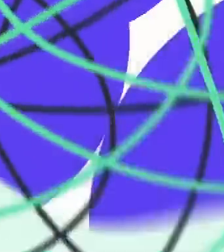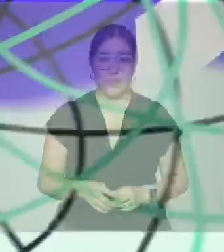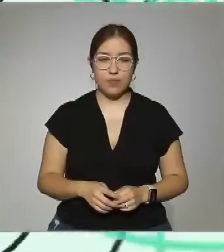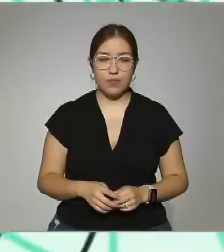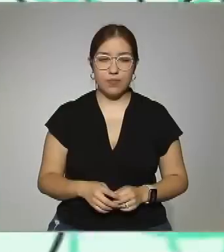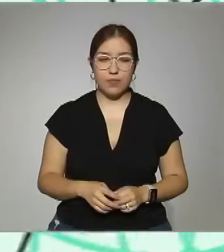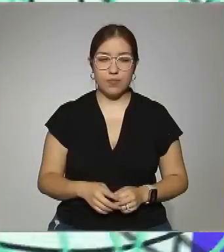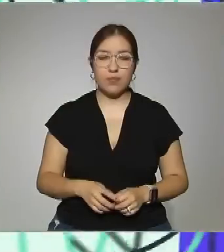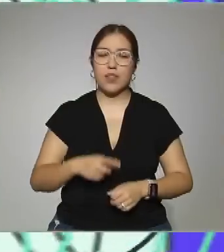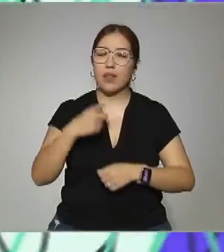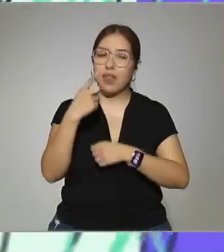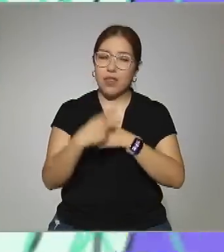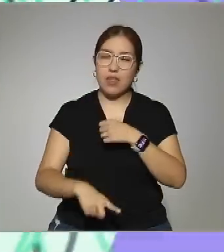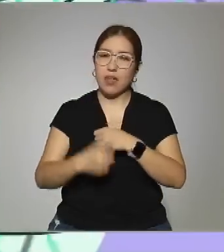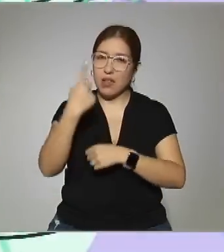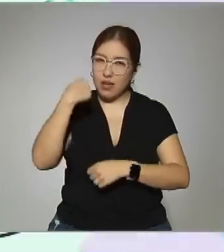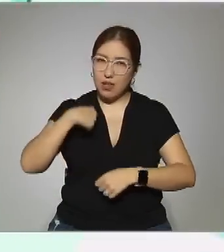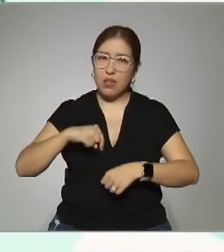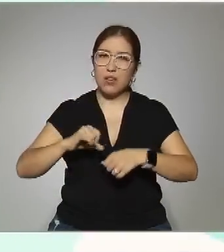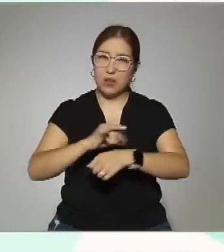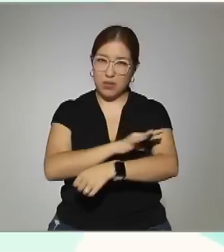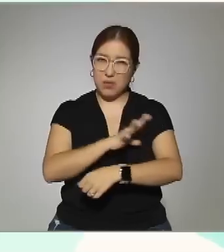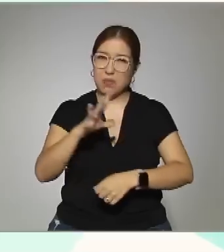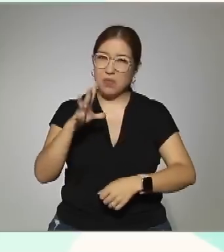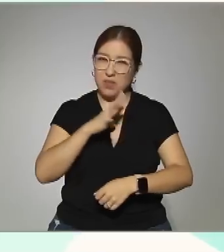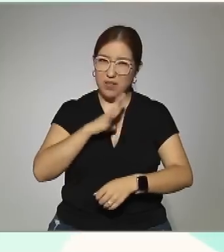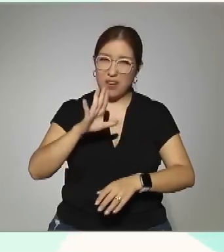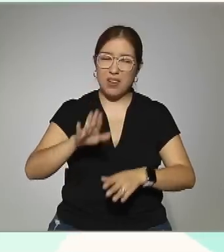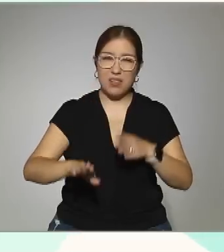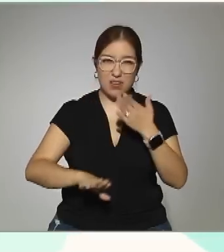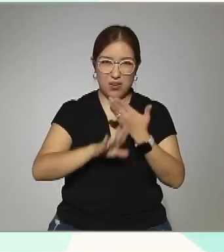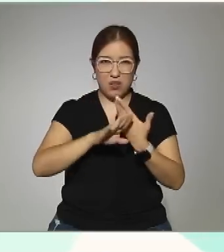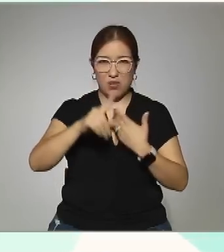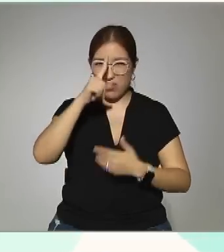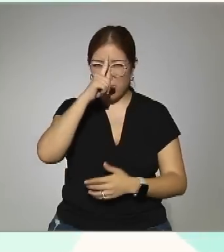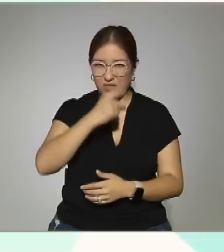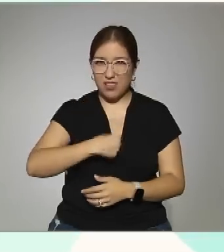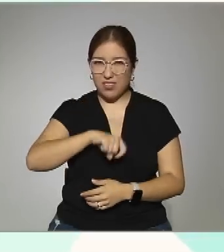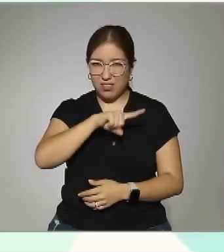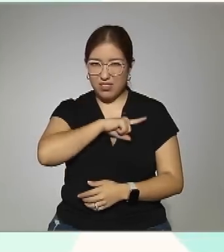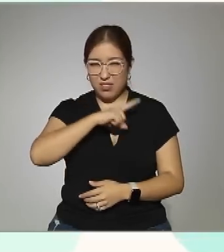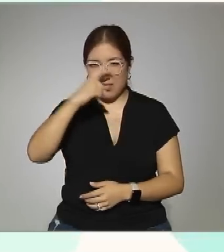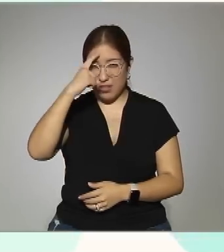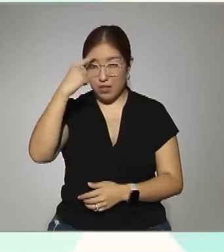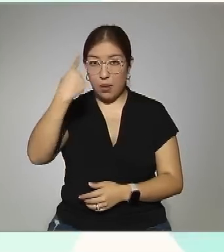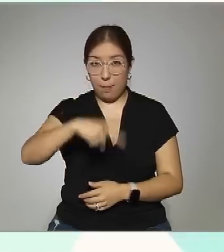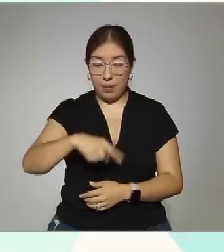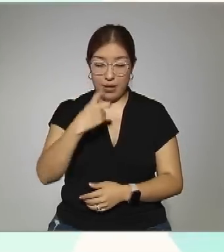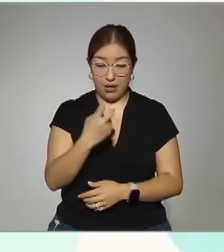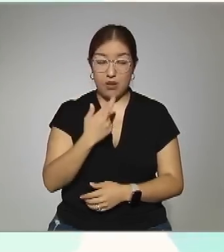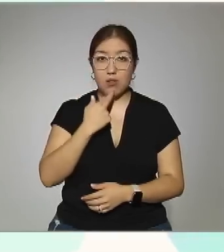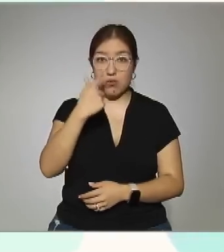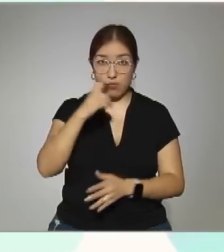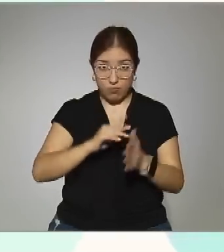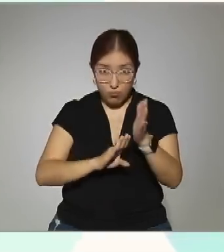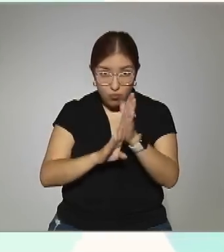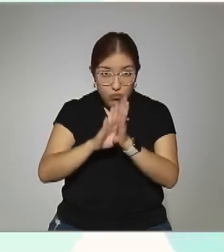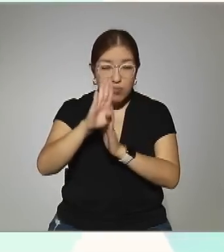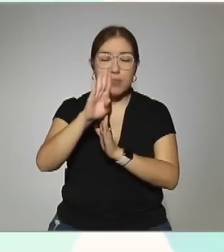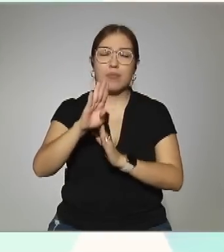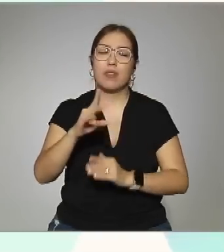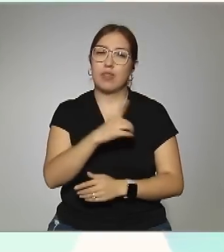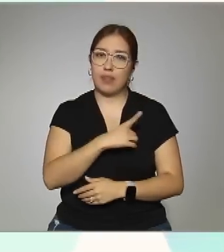El daño emocional impacta la salud mental. Para sanar y lograr el bienestar,